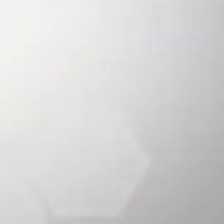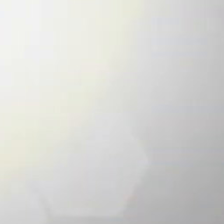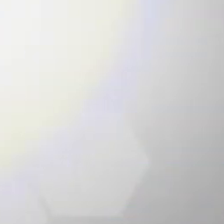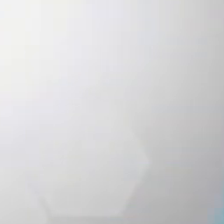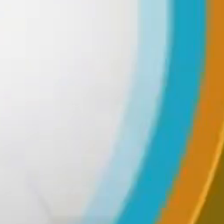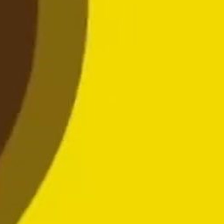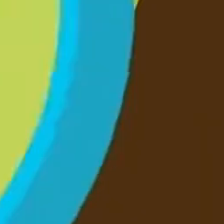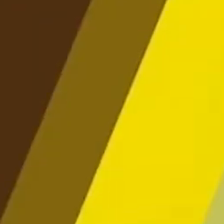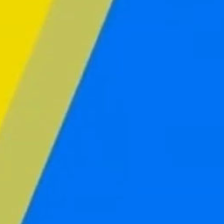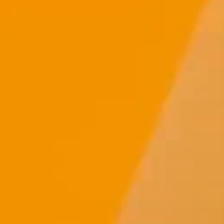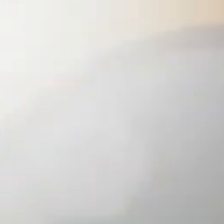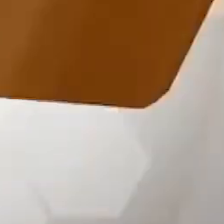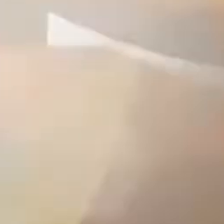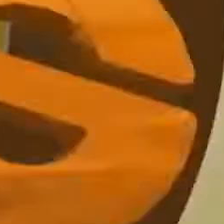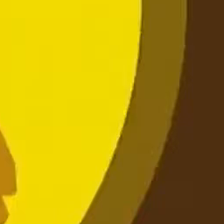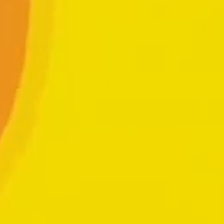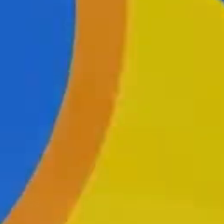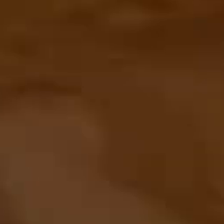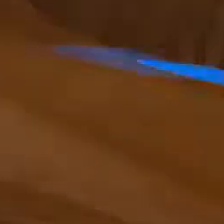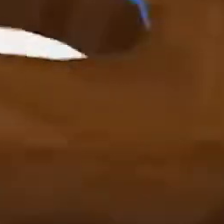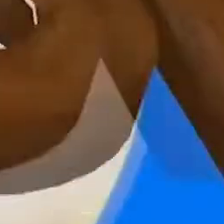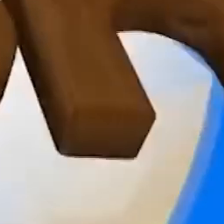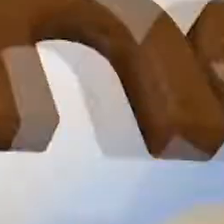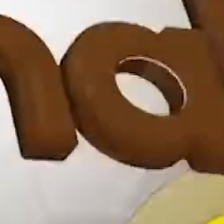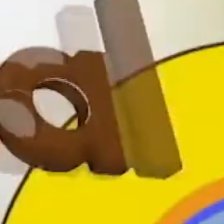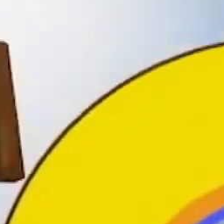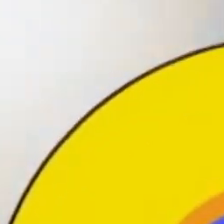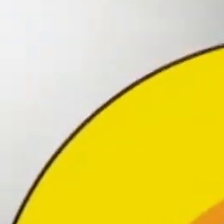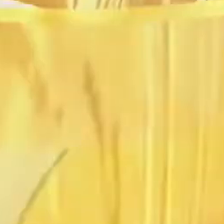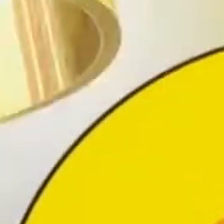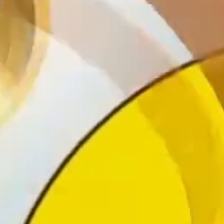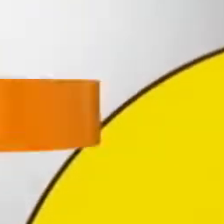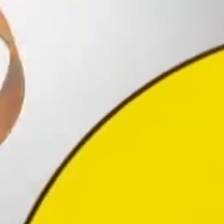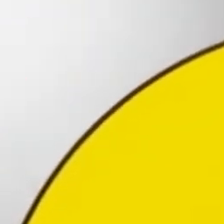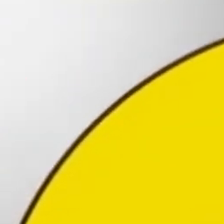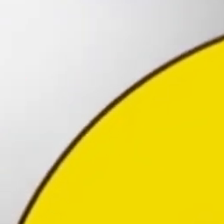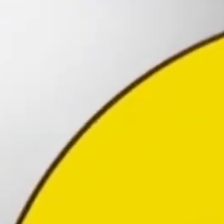apuros. Costa Rica.